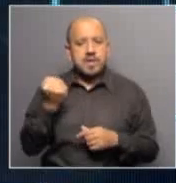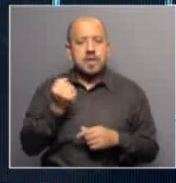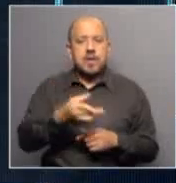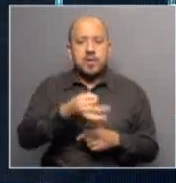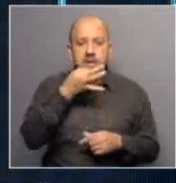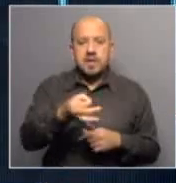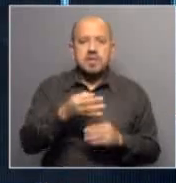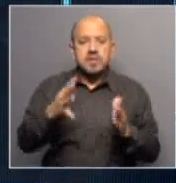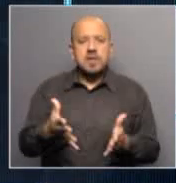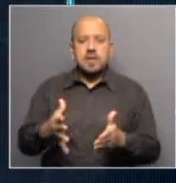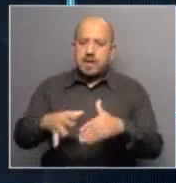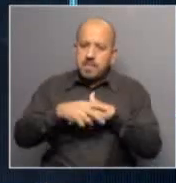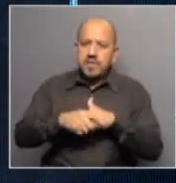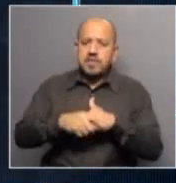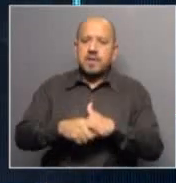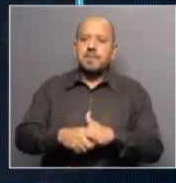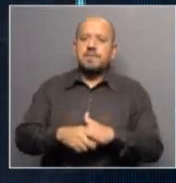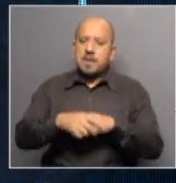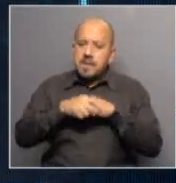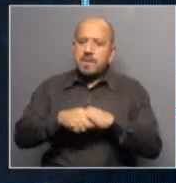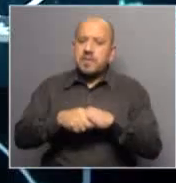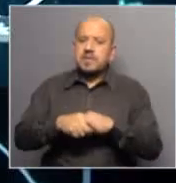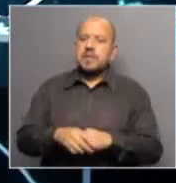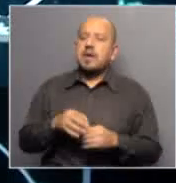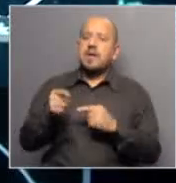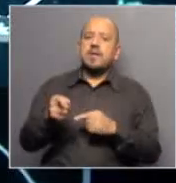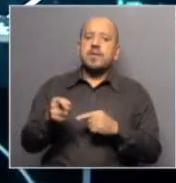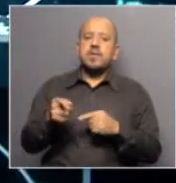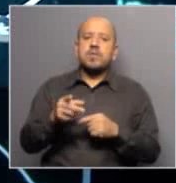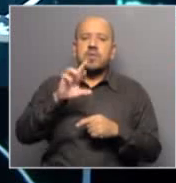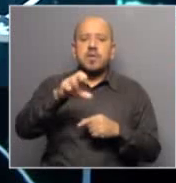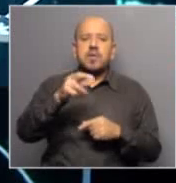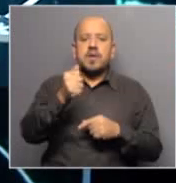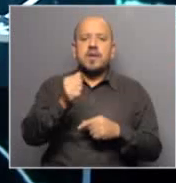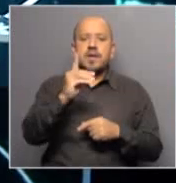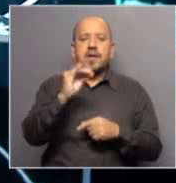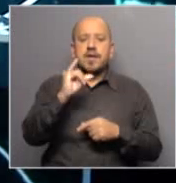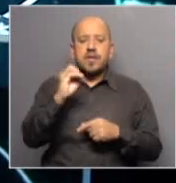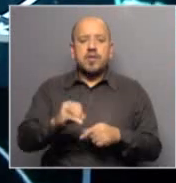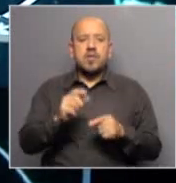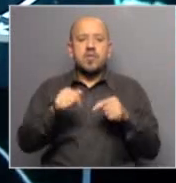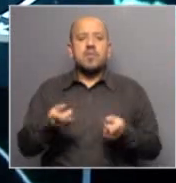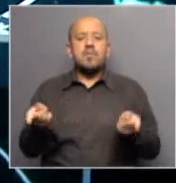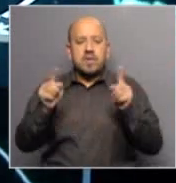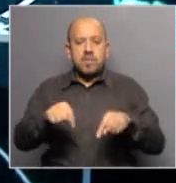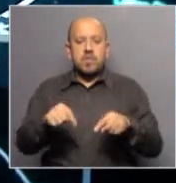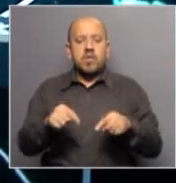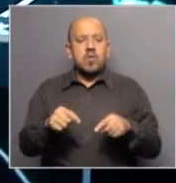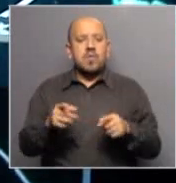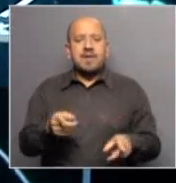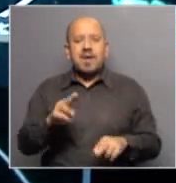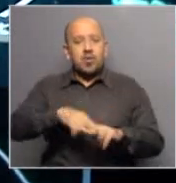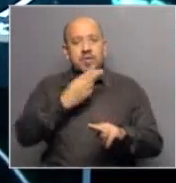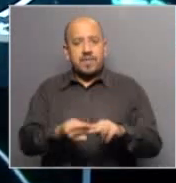declaraciones y la amistad que me une con el doctor Daniel Radío, que ha dicho, no vinimos para